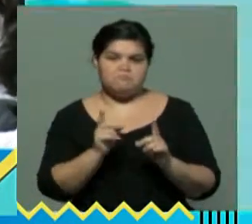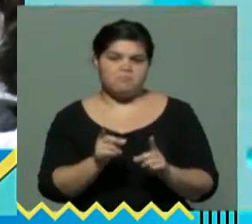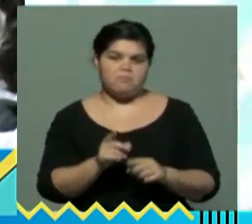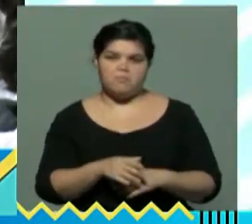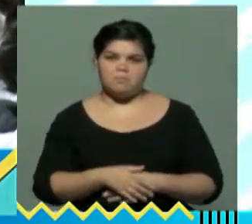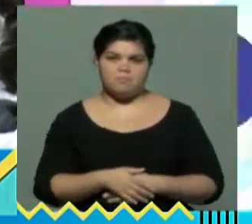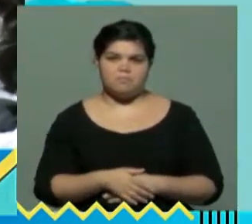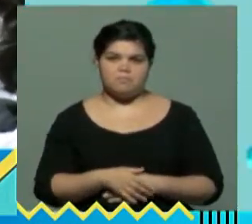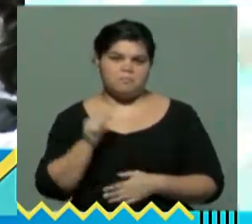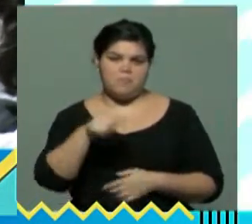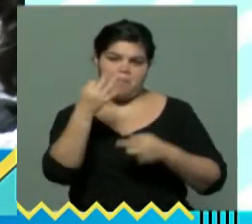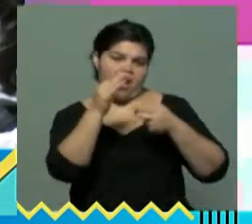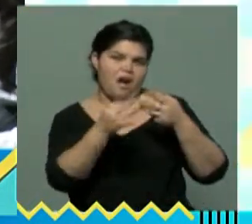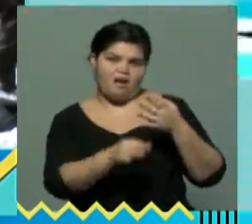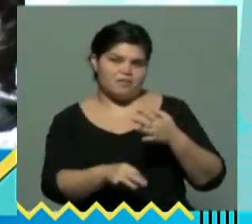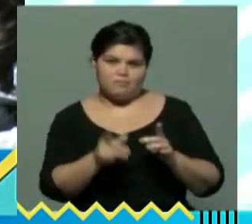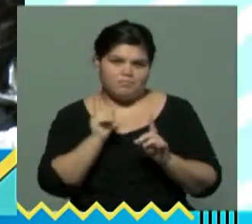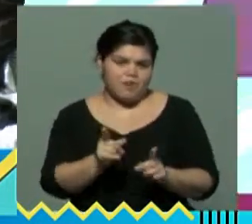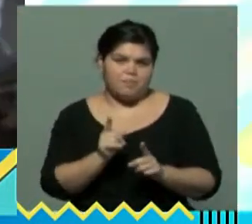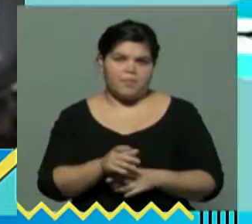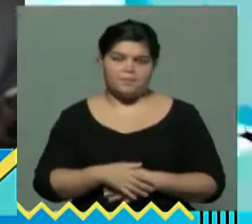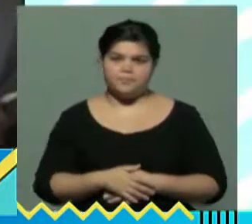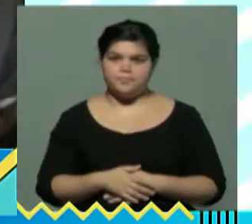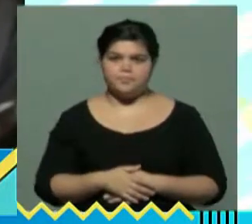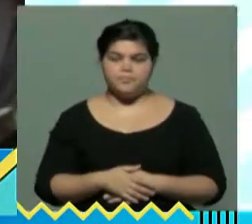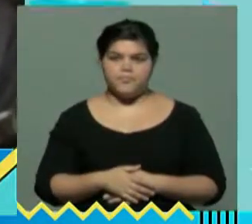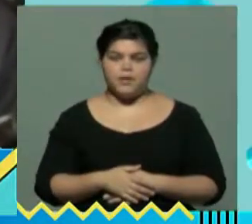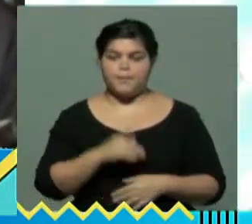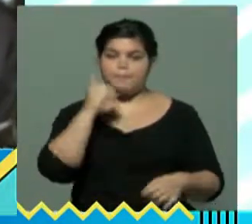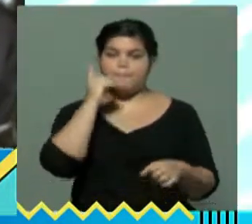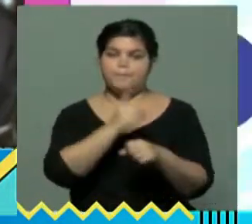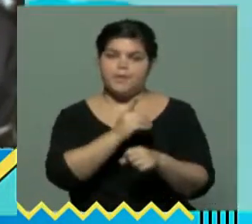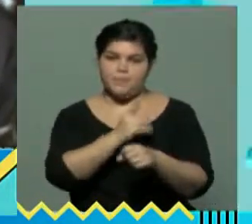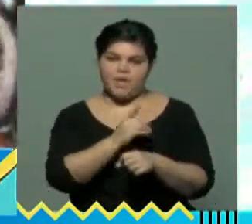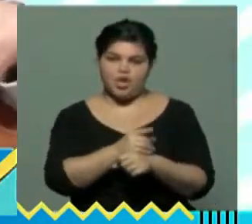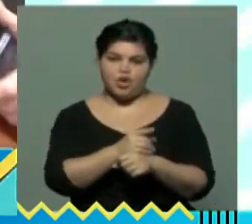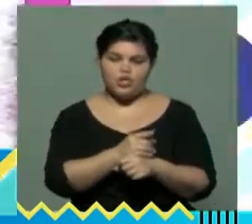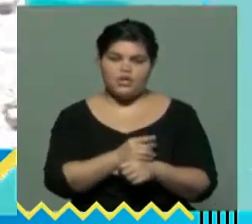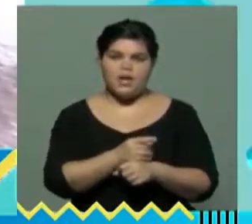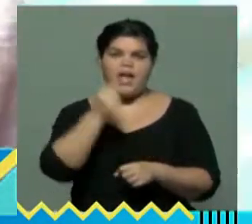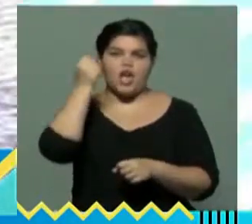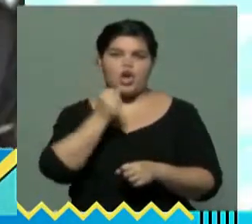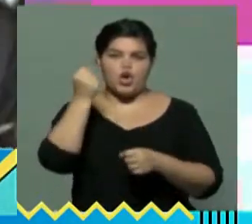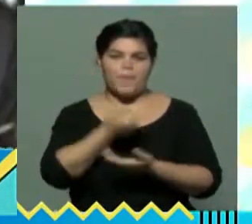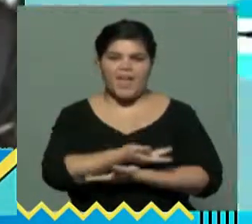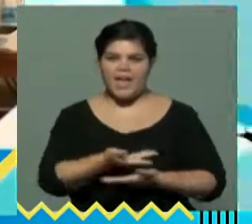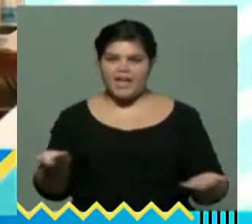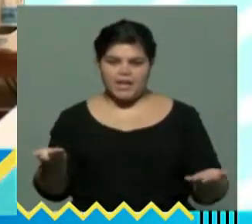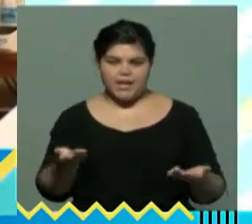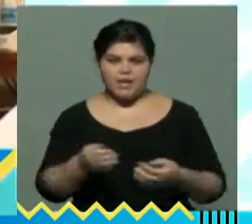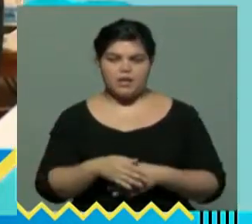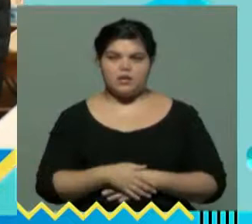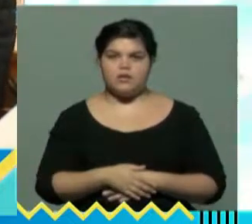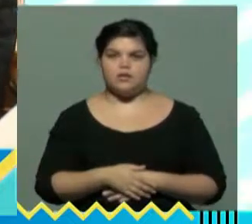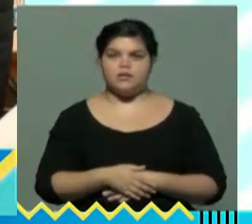y caracterizan, ¿no? En primer lugar, tenemos una situación macroeconómica general, donde si usted tiene